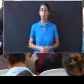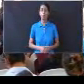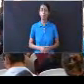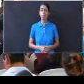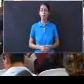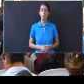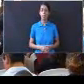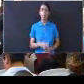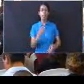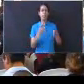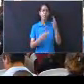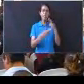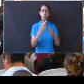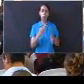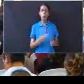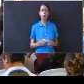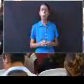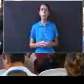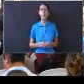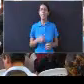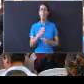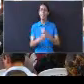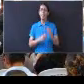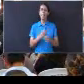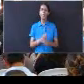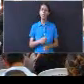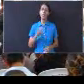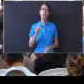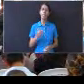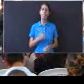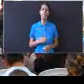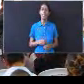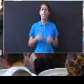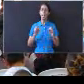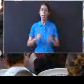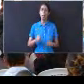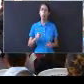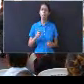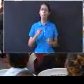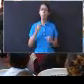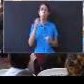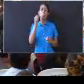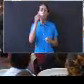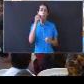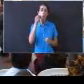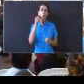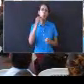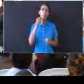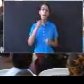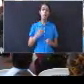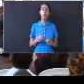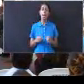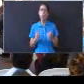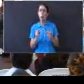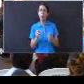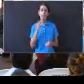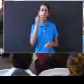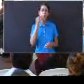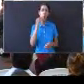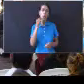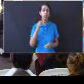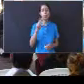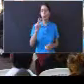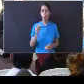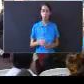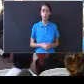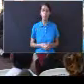años no es que le van a poner botox cada tres meses y que le pinten aquí, que todo. No, no, no, no. Sino que